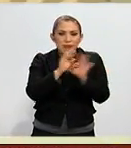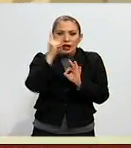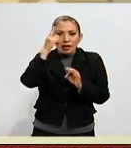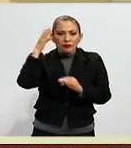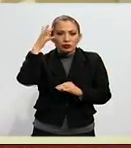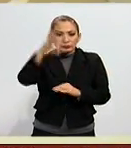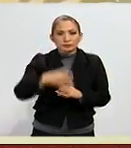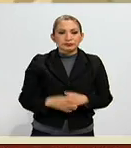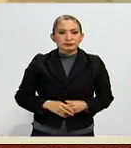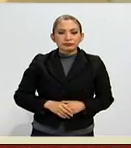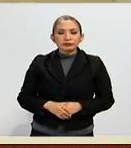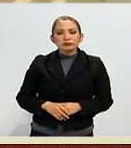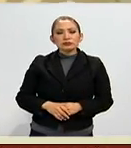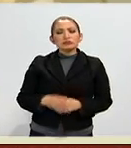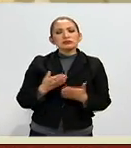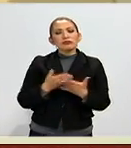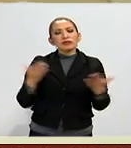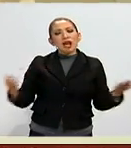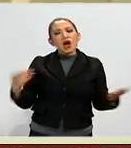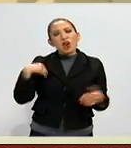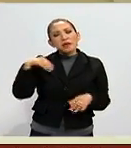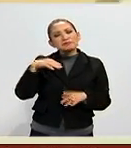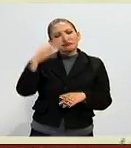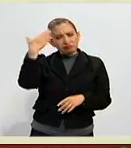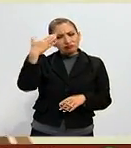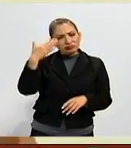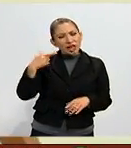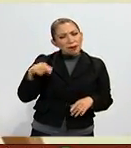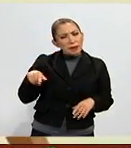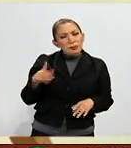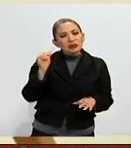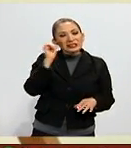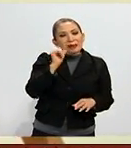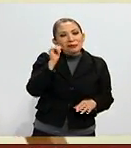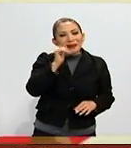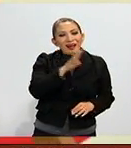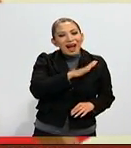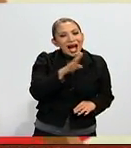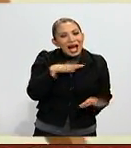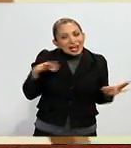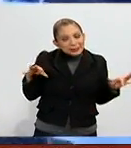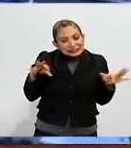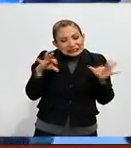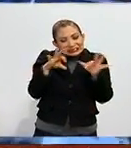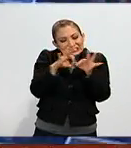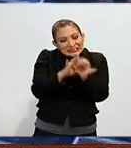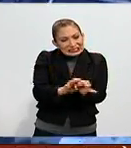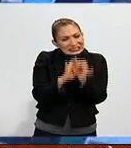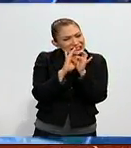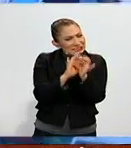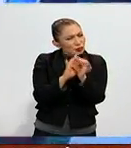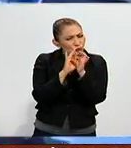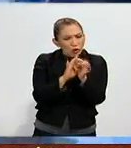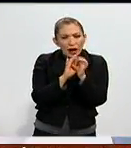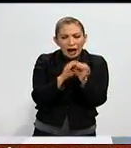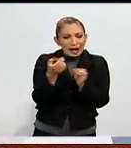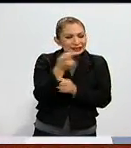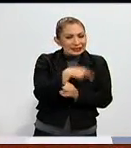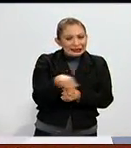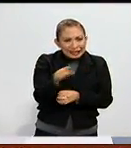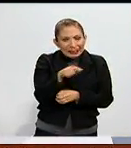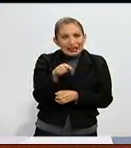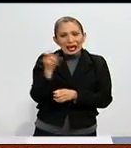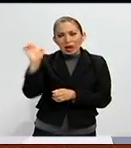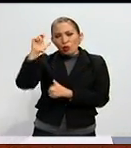futuro. Ahora, Carsten, sabemos que siempre ha habido un vínculo pues muy estrecho entre lo que